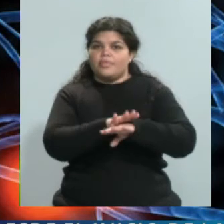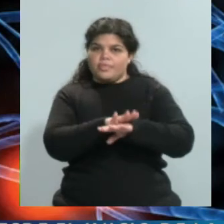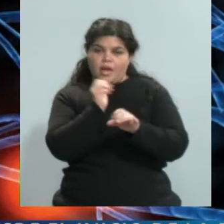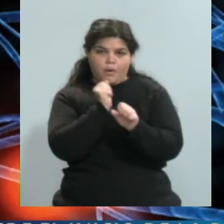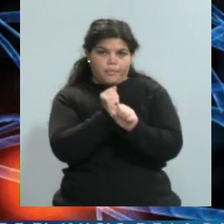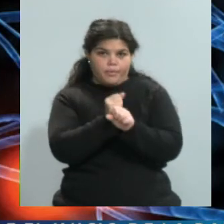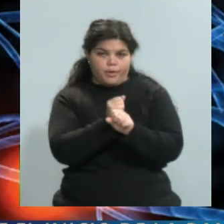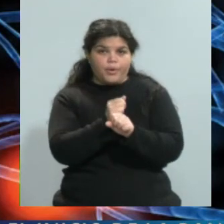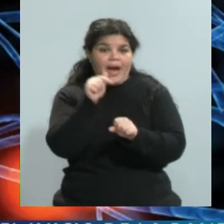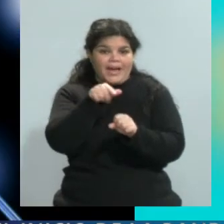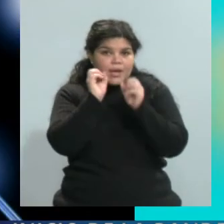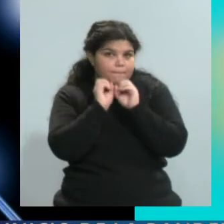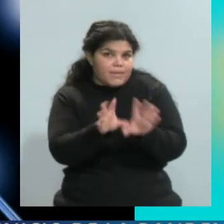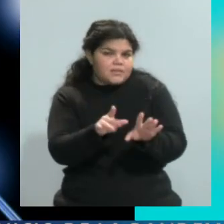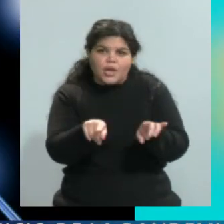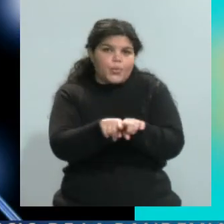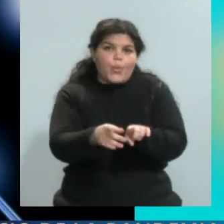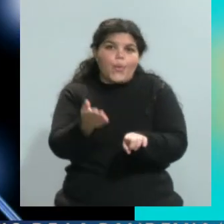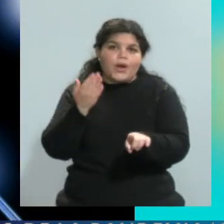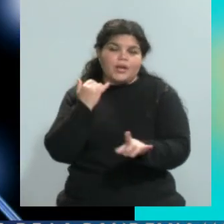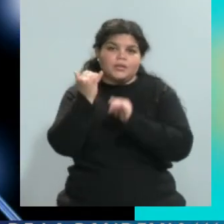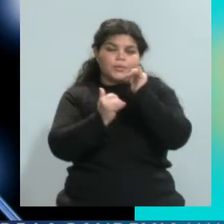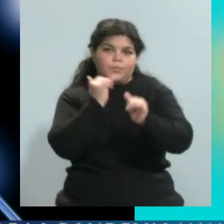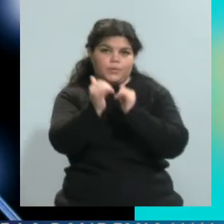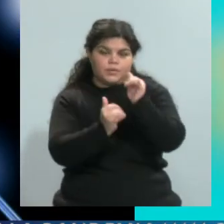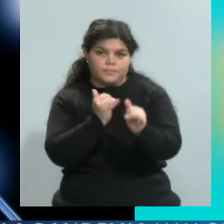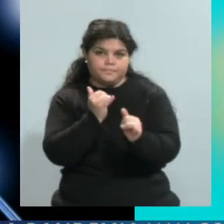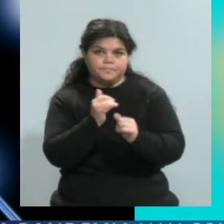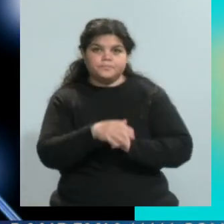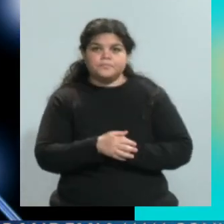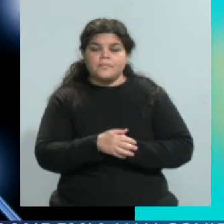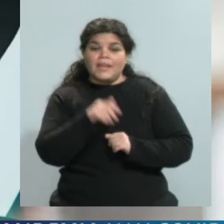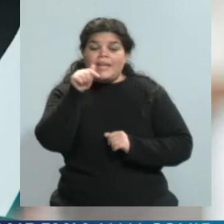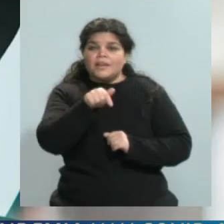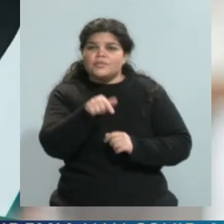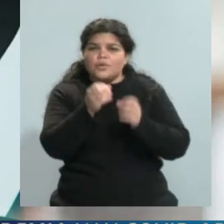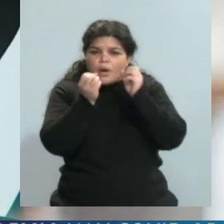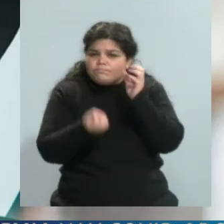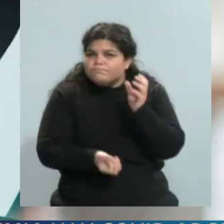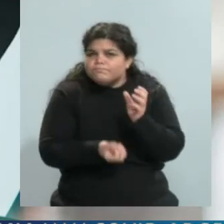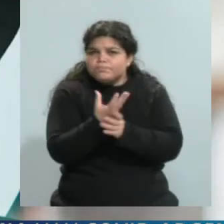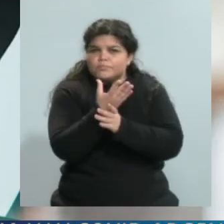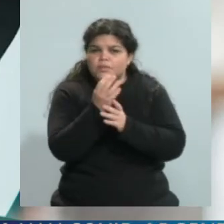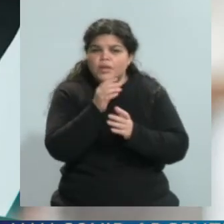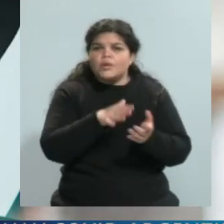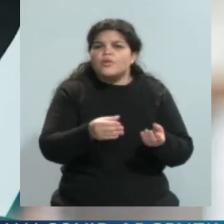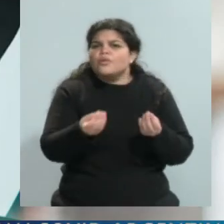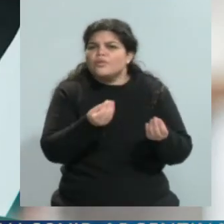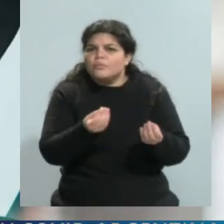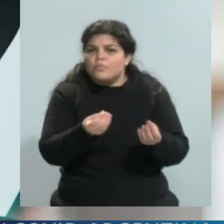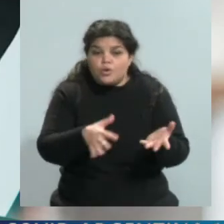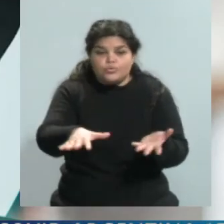como concepto del coaching, como dije al principio, desde la empresa. Y esto que surge, que la misma sociedad empezó